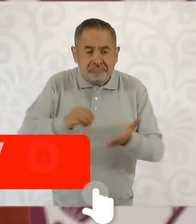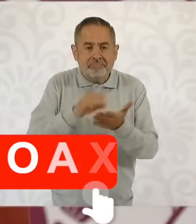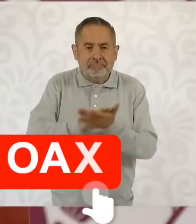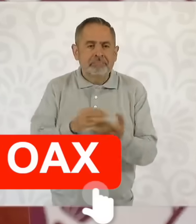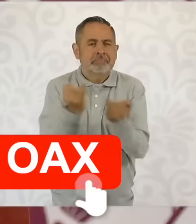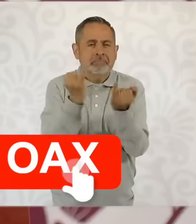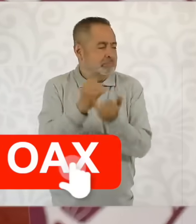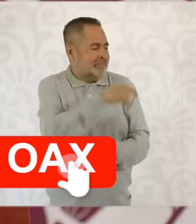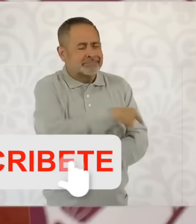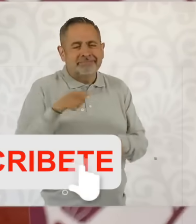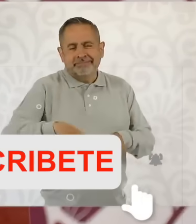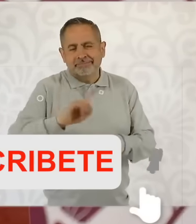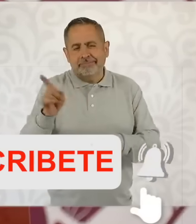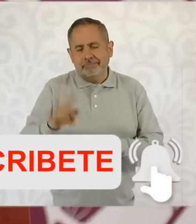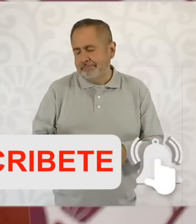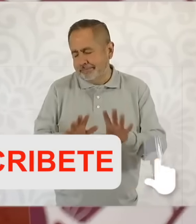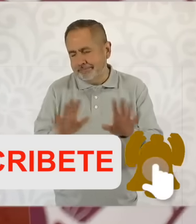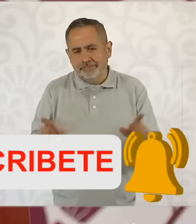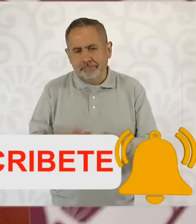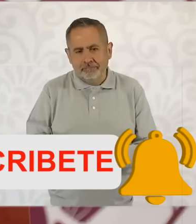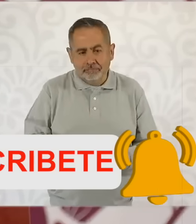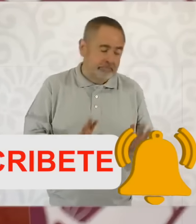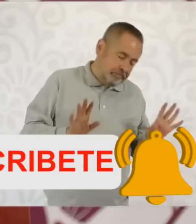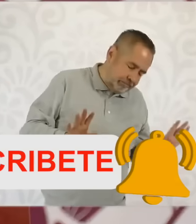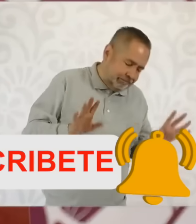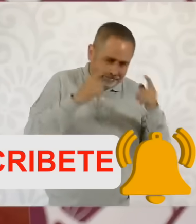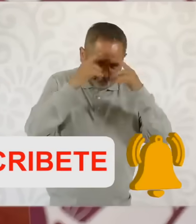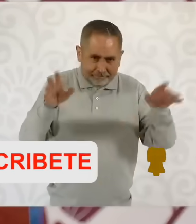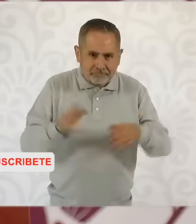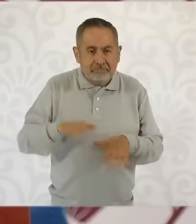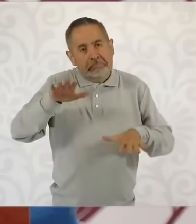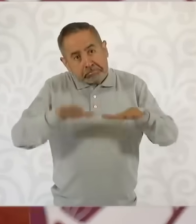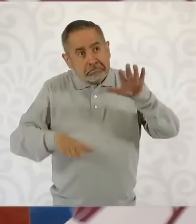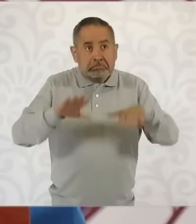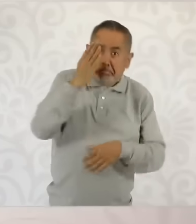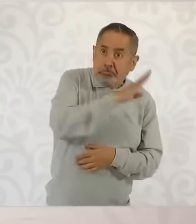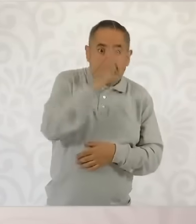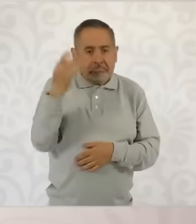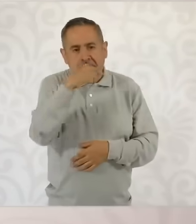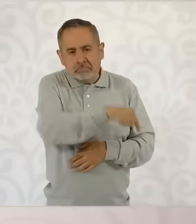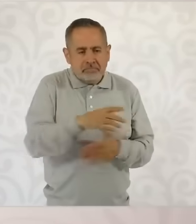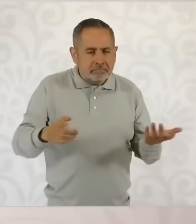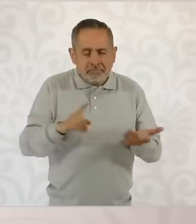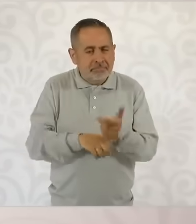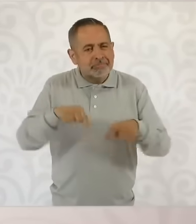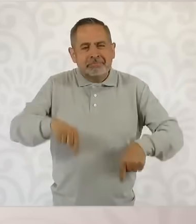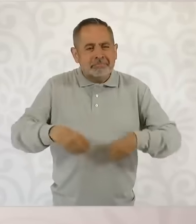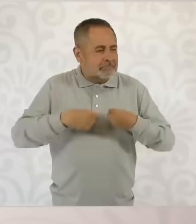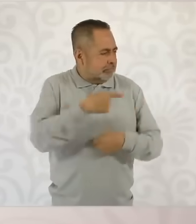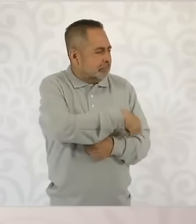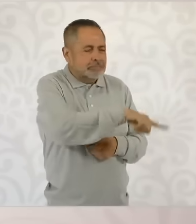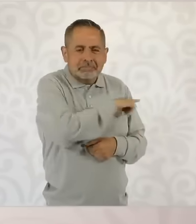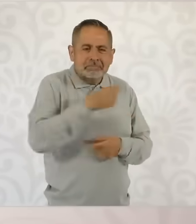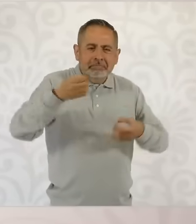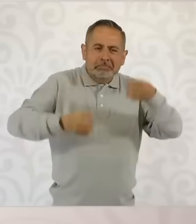como aquí, que quién sabe, a veces y a veces no, y vivimos en una